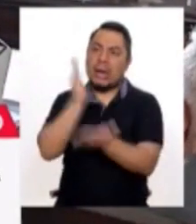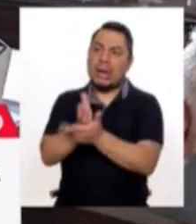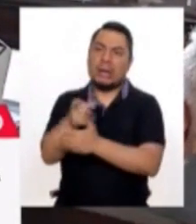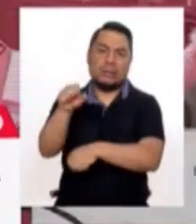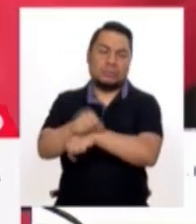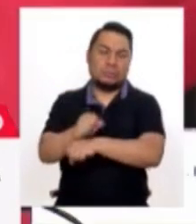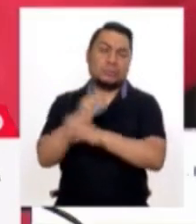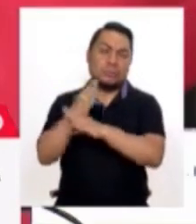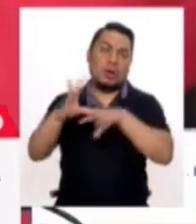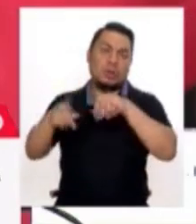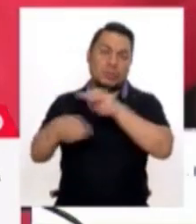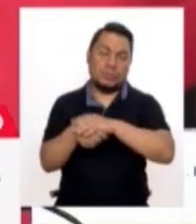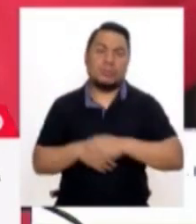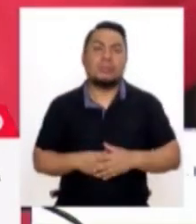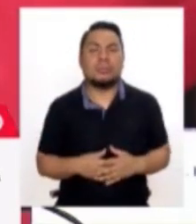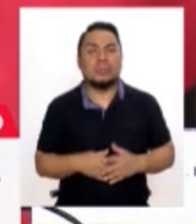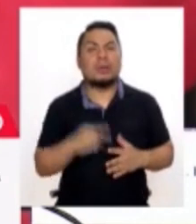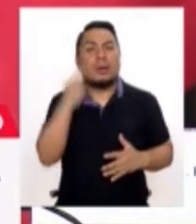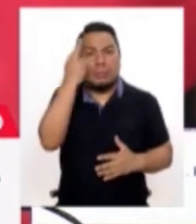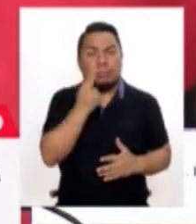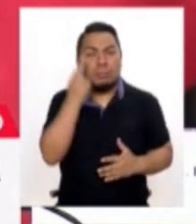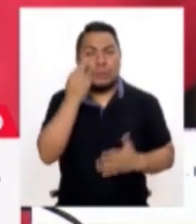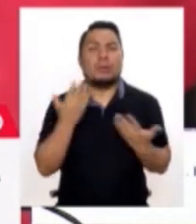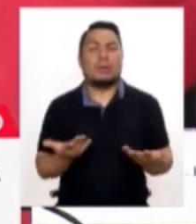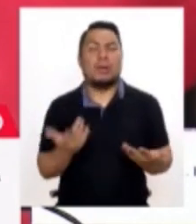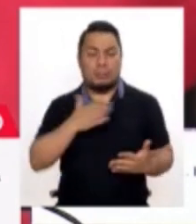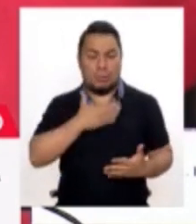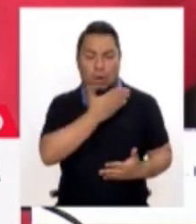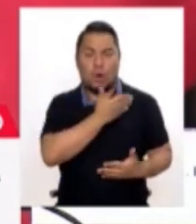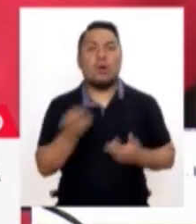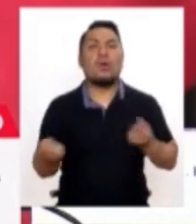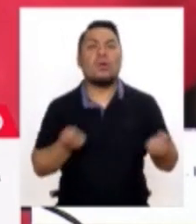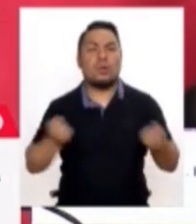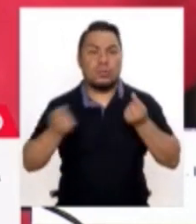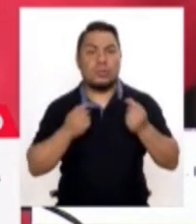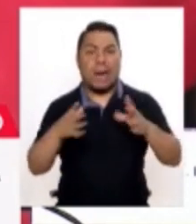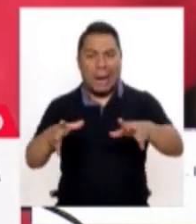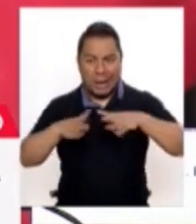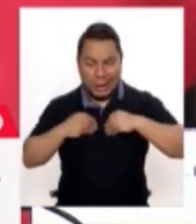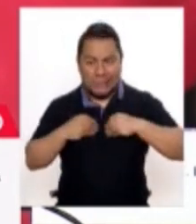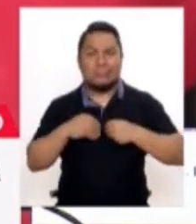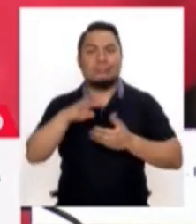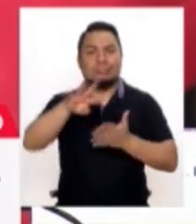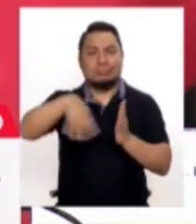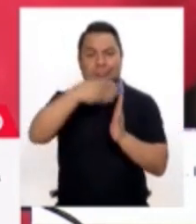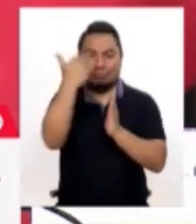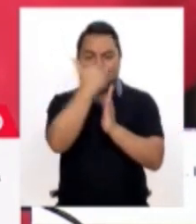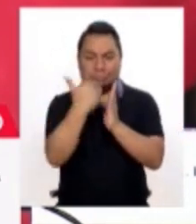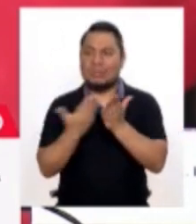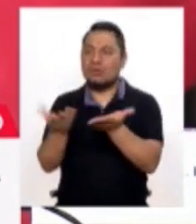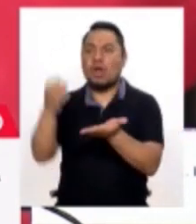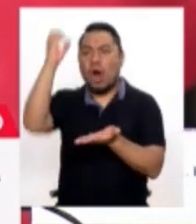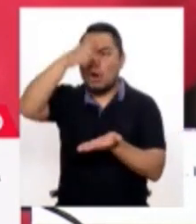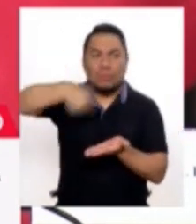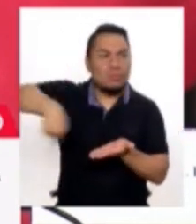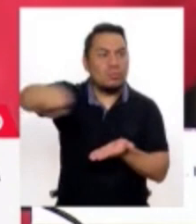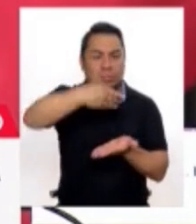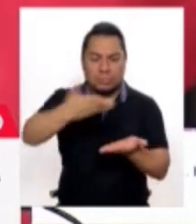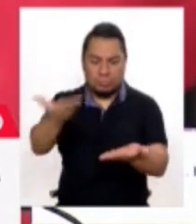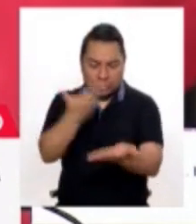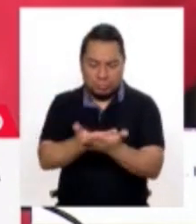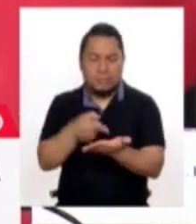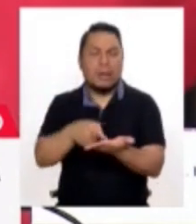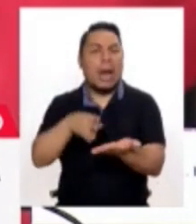corrupción. Por eso, mi gobierno recibe esta agenda anticorrupción no solo